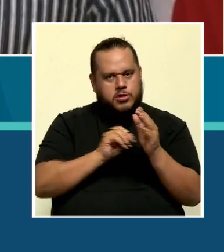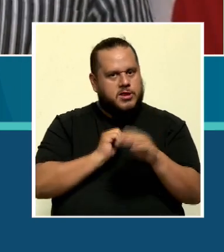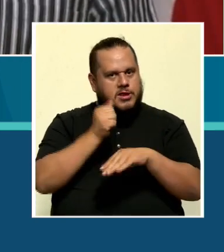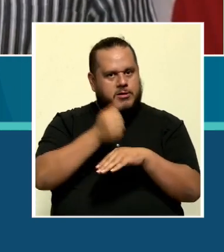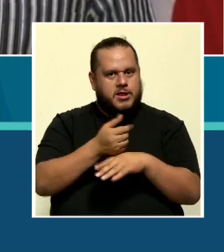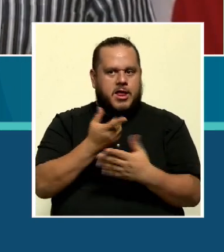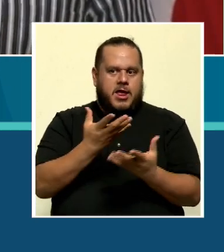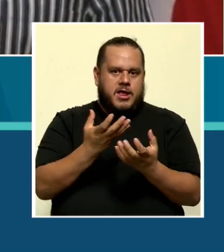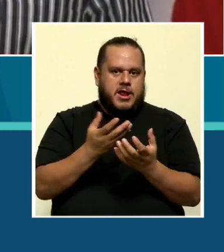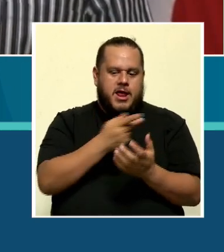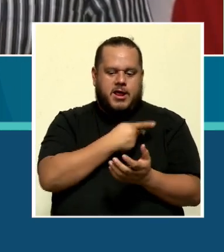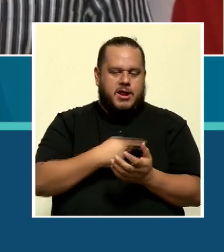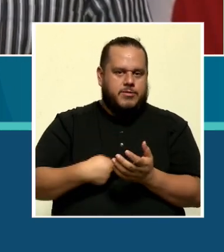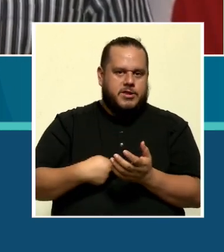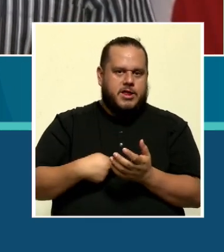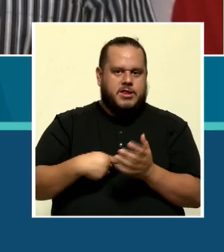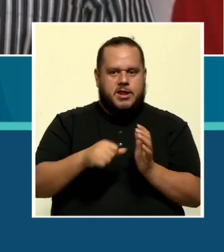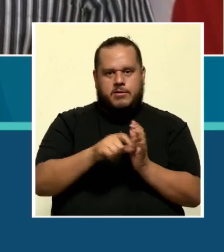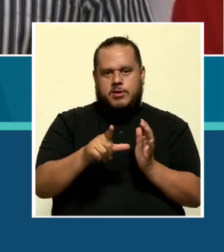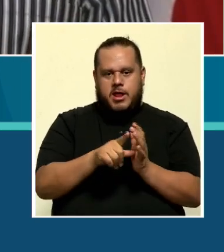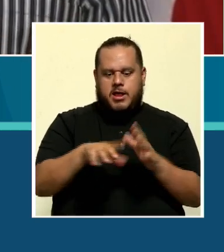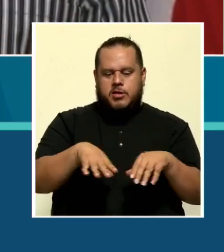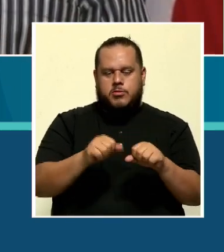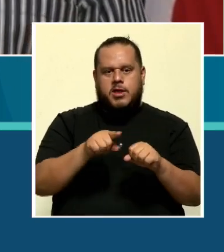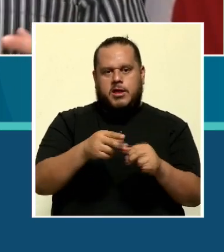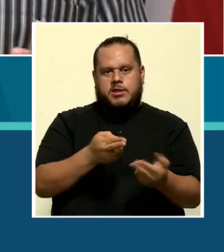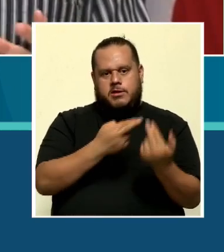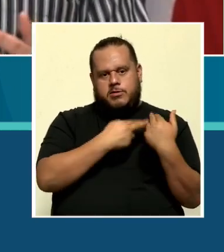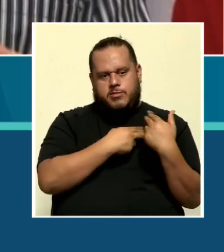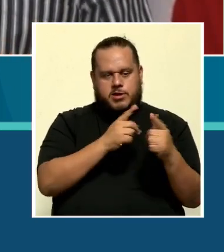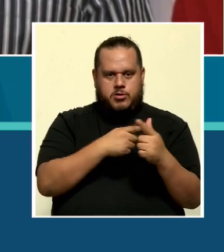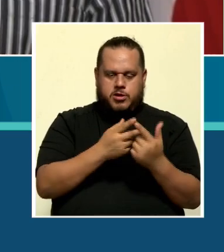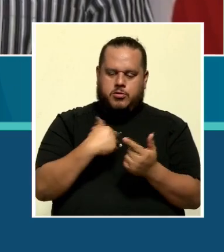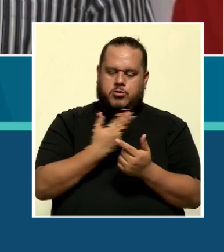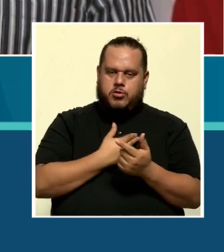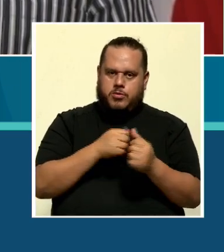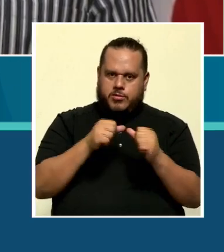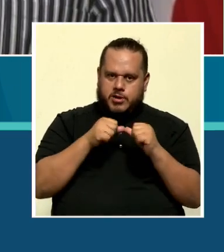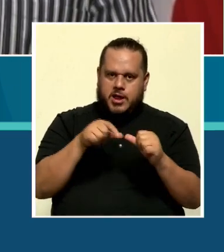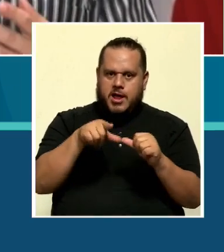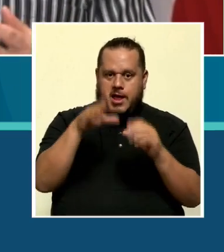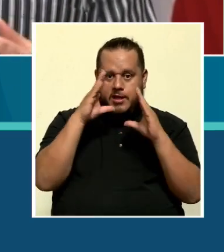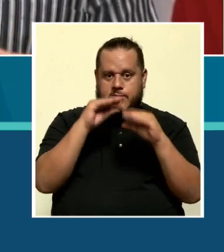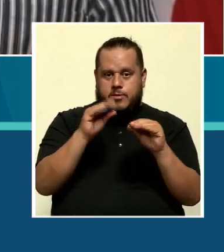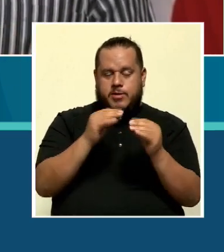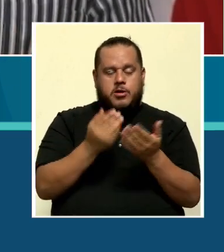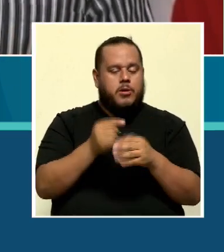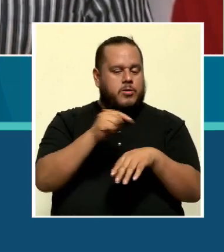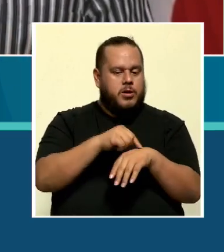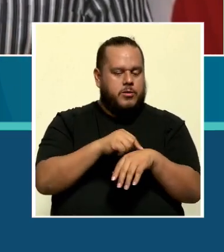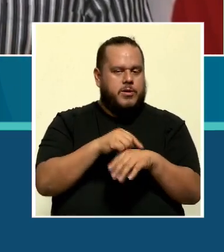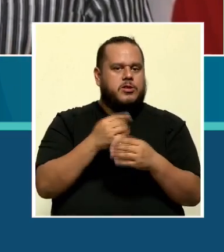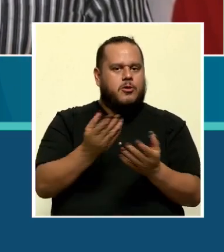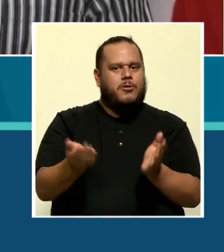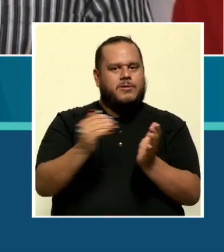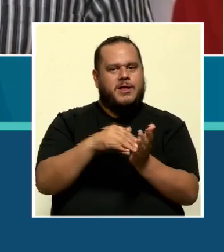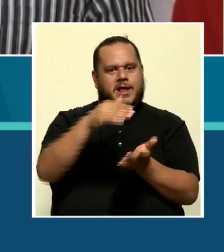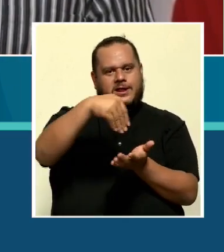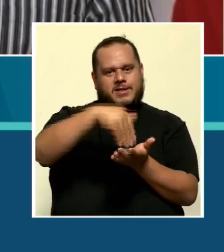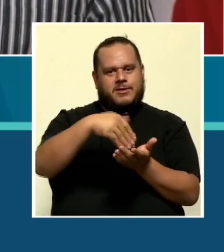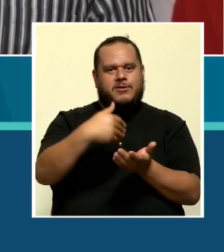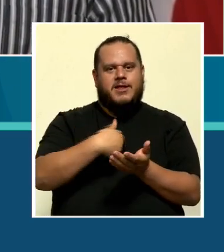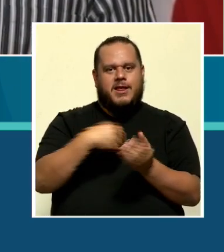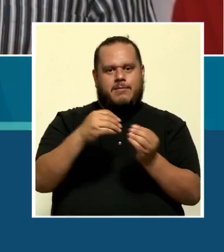la presidencia del Congreso la que asumiera esta responsabilidad. Así que estaremos dando seguimiento a esta información, pero de momento vamos a regresar con ustedes que tienen muchísimo